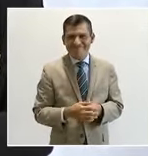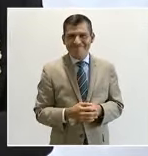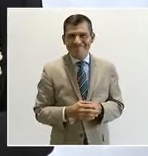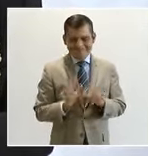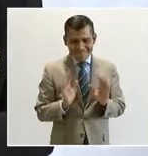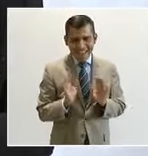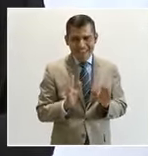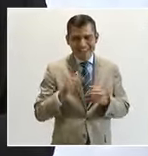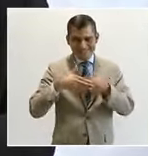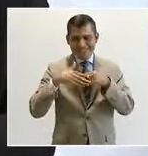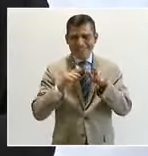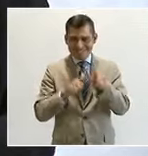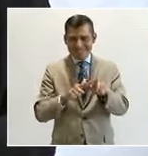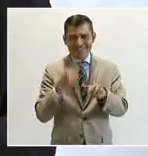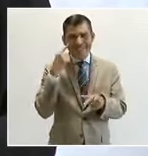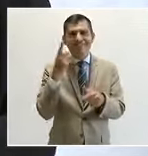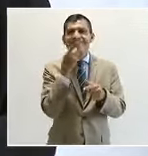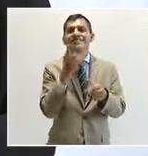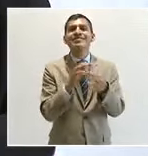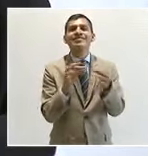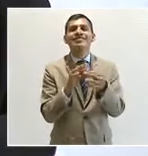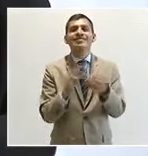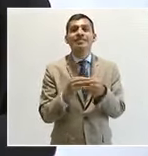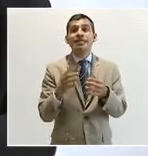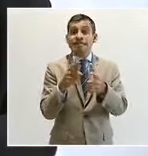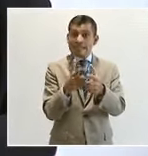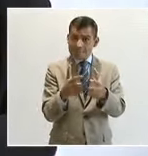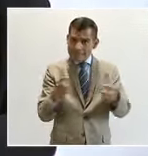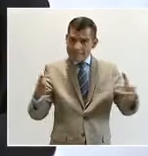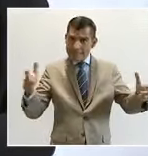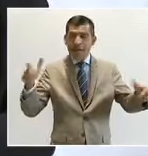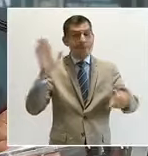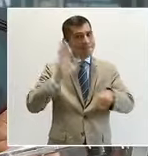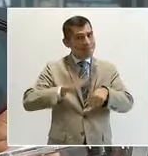continúe se va a ampliar